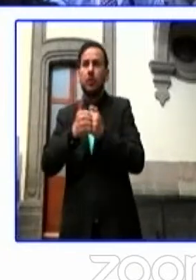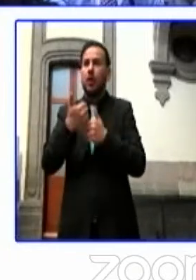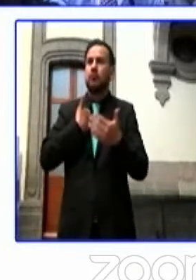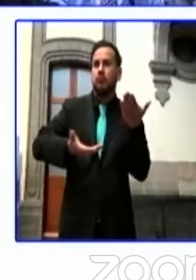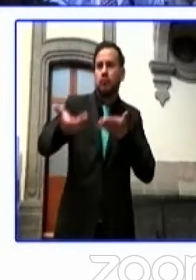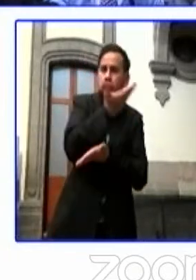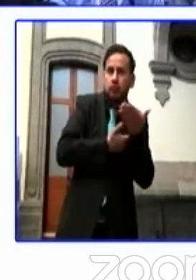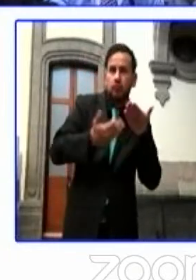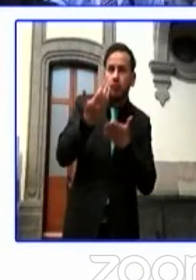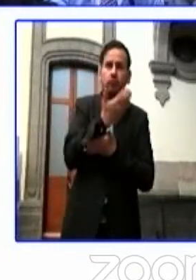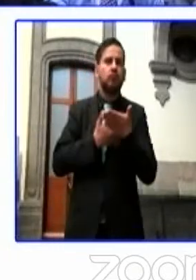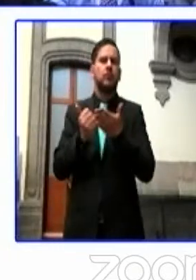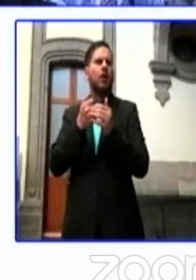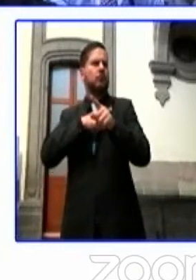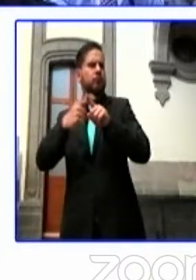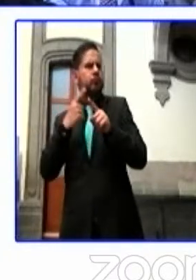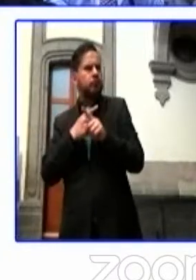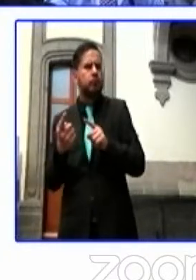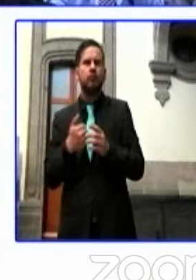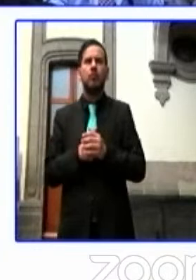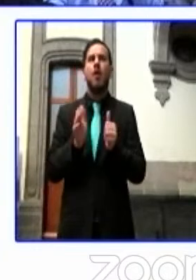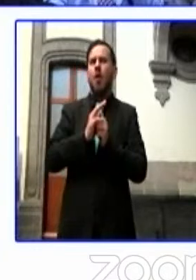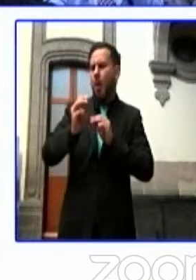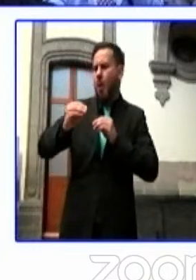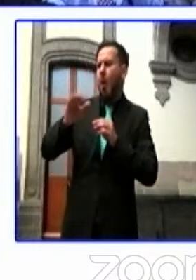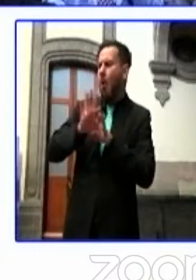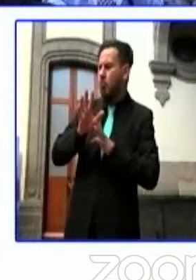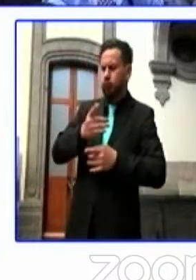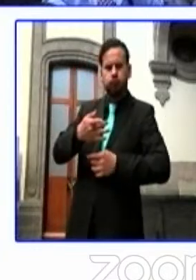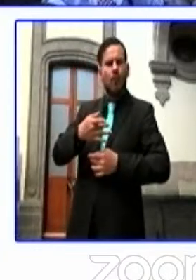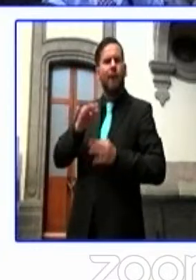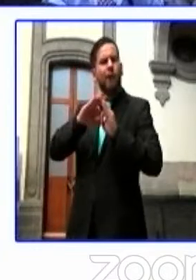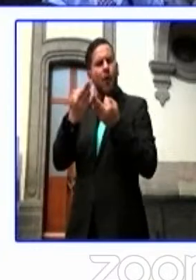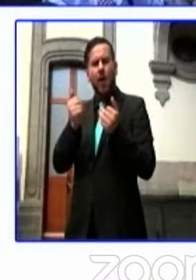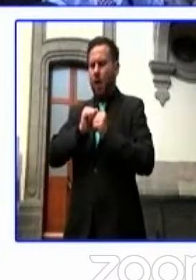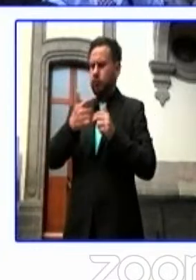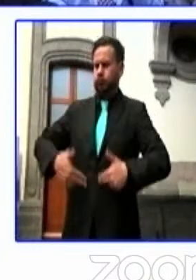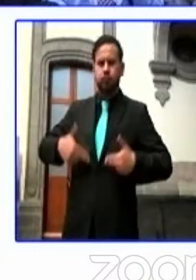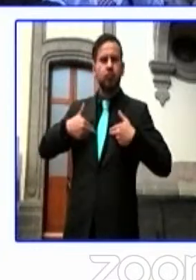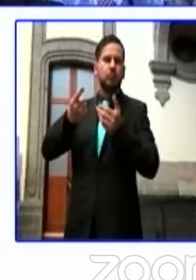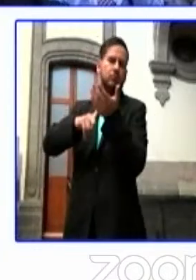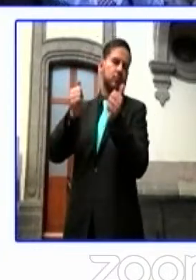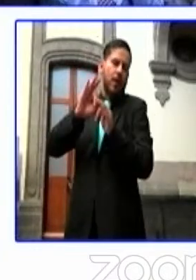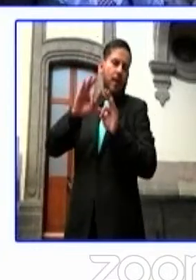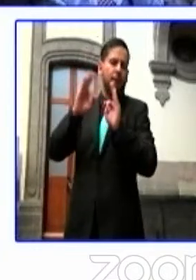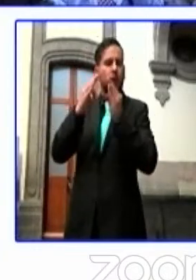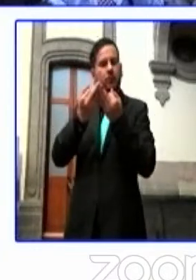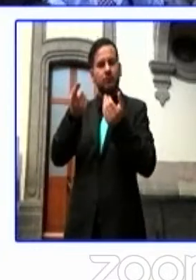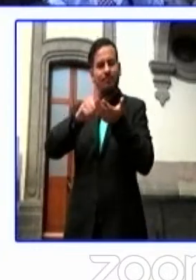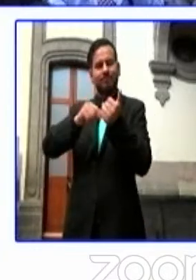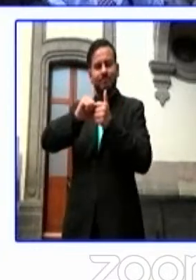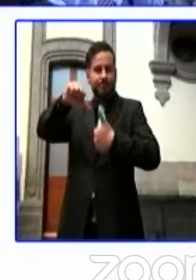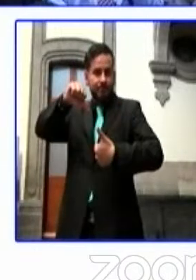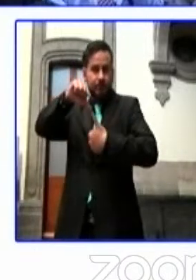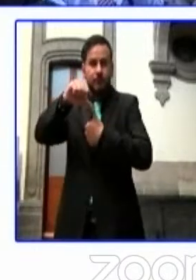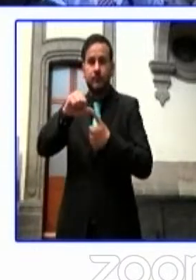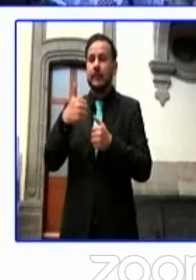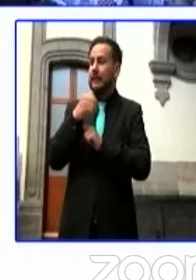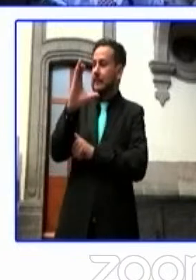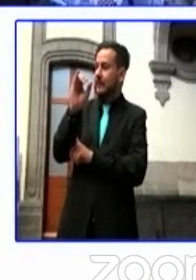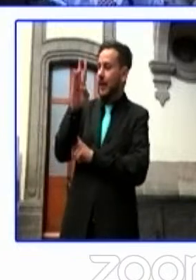enfoque inclusivo en los contextos de movilidad humana en Centroamérica, junto con el